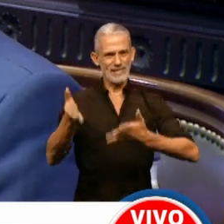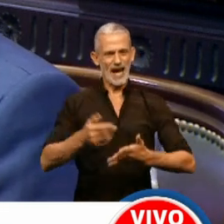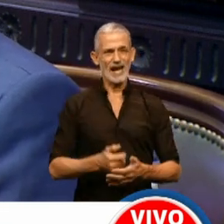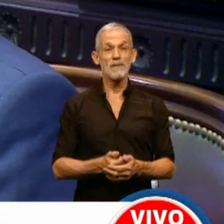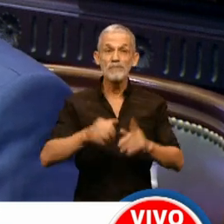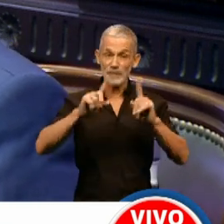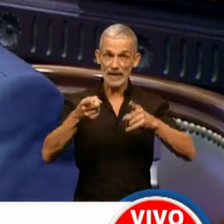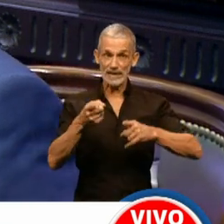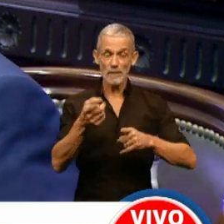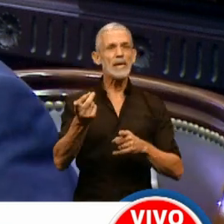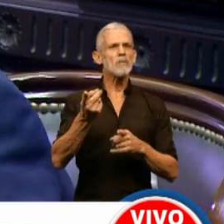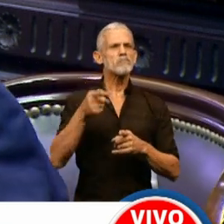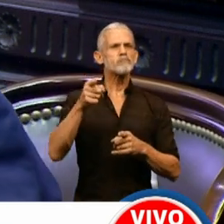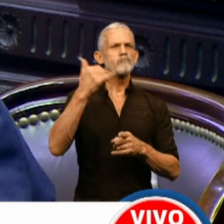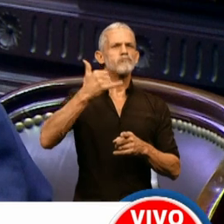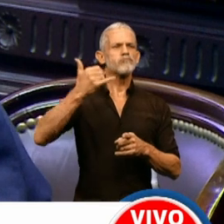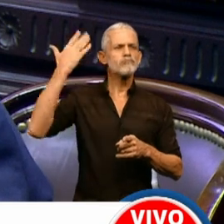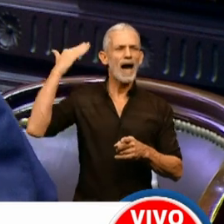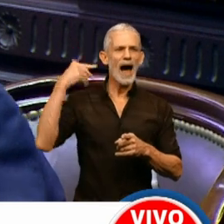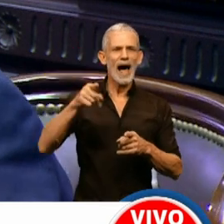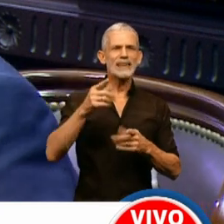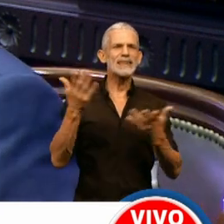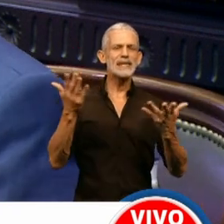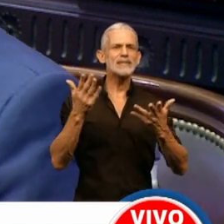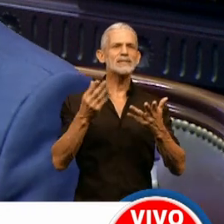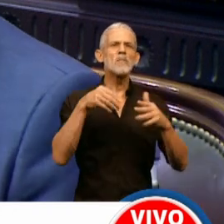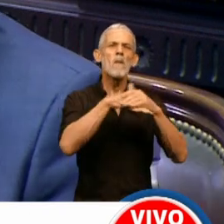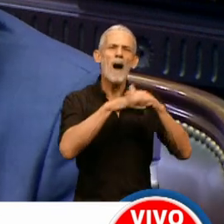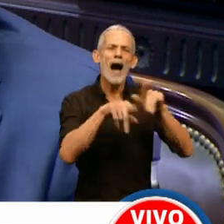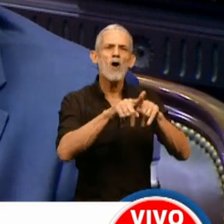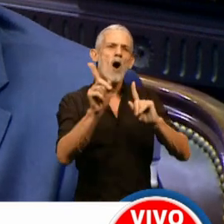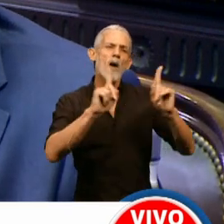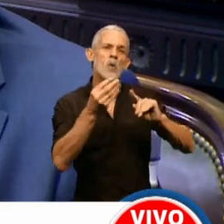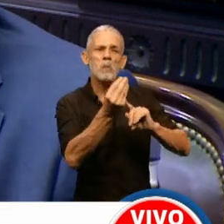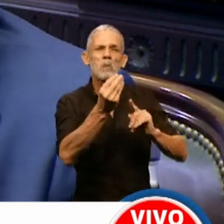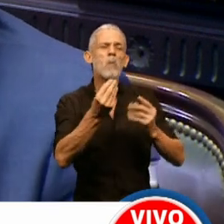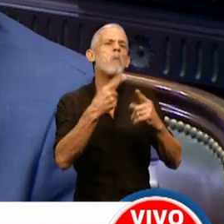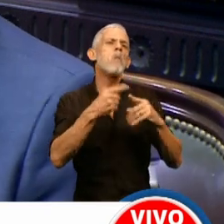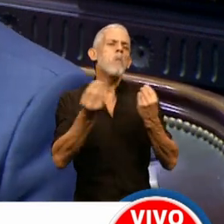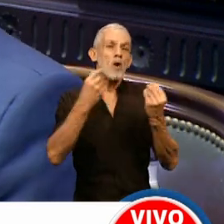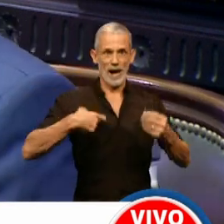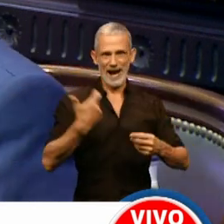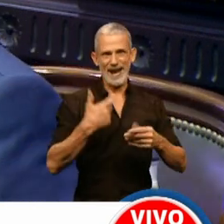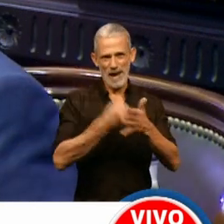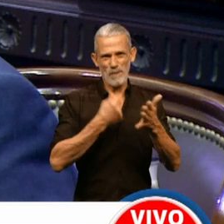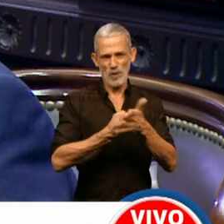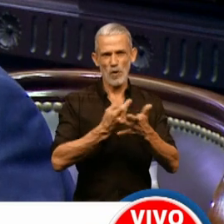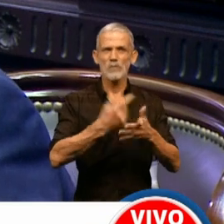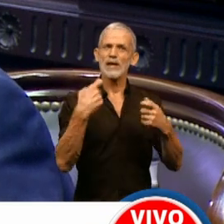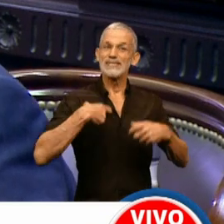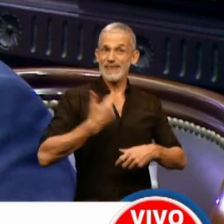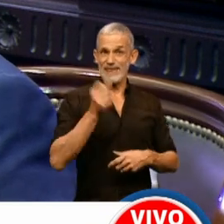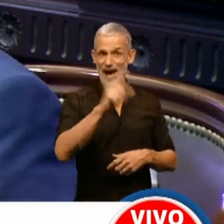también lo tenían con anterioridad algunas entidades bancarias gracias a la acción gremial de su organización